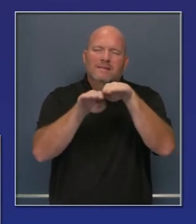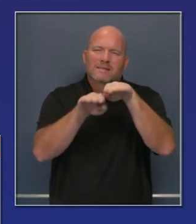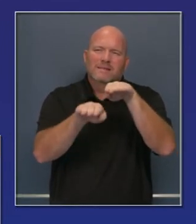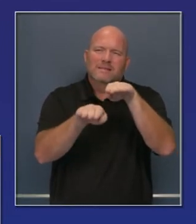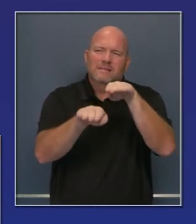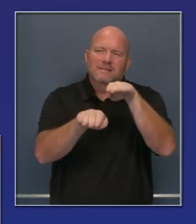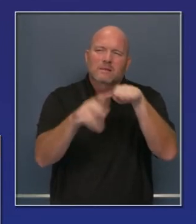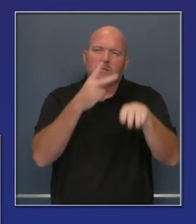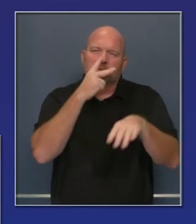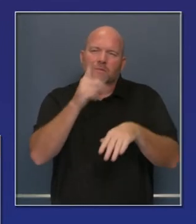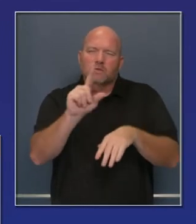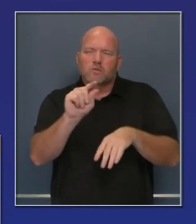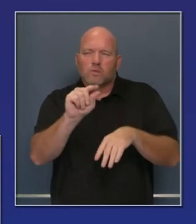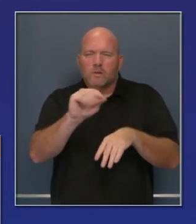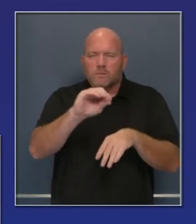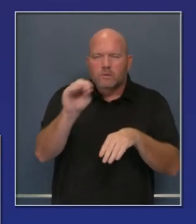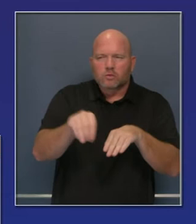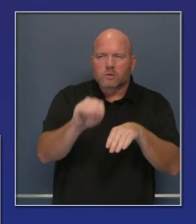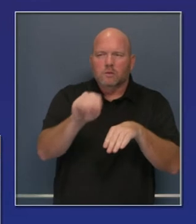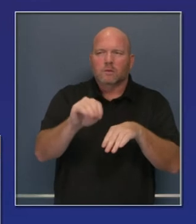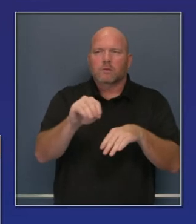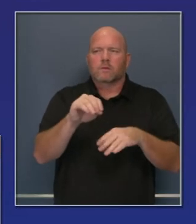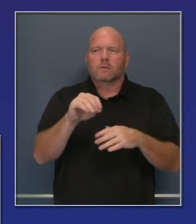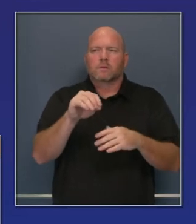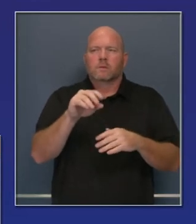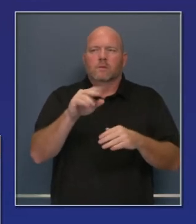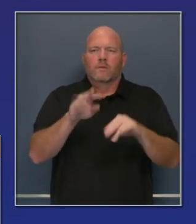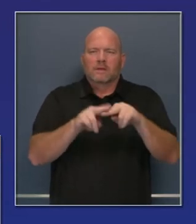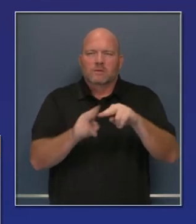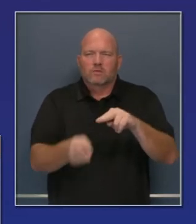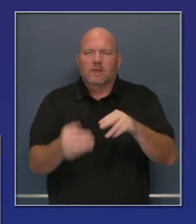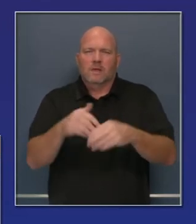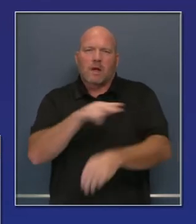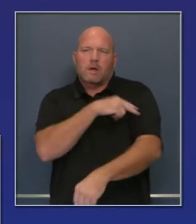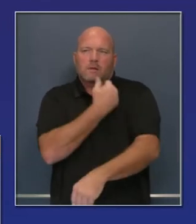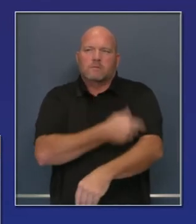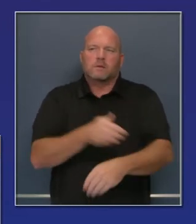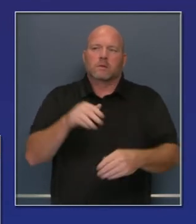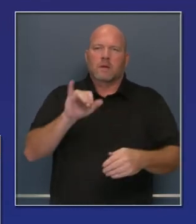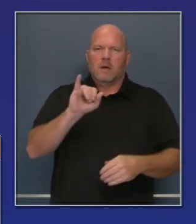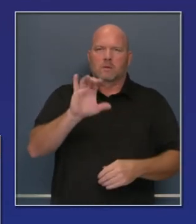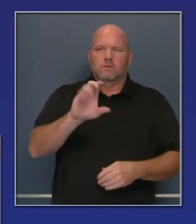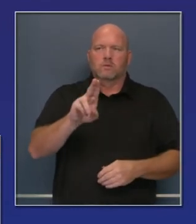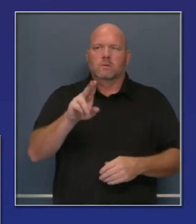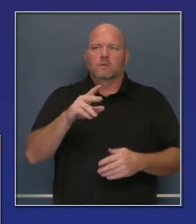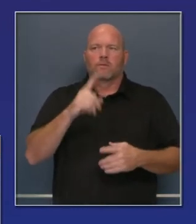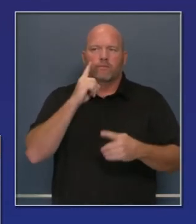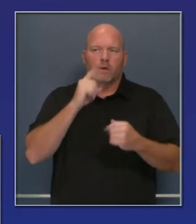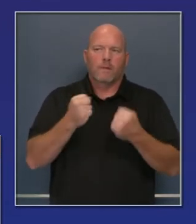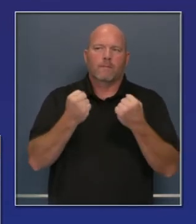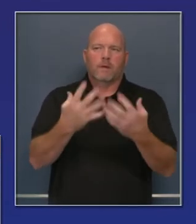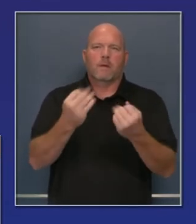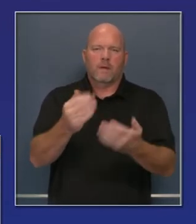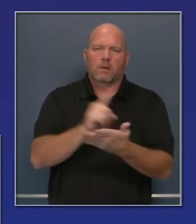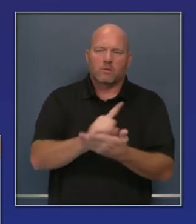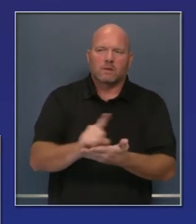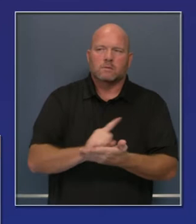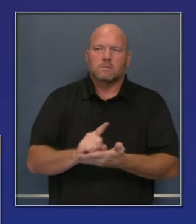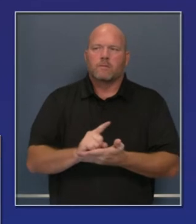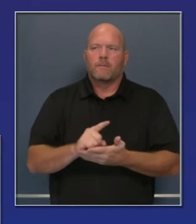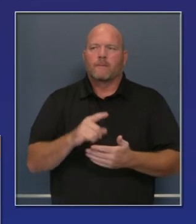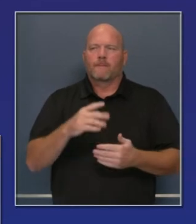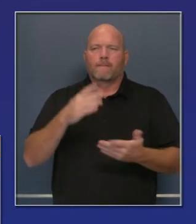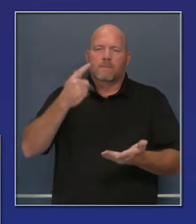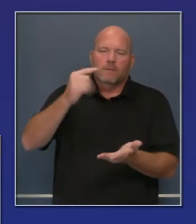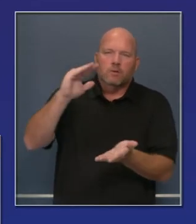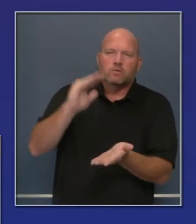reducción. Han visto 20% o más índice de disminución en hospitalizaciones e ingresos a unidades de cuidados intensivos por muchas